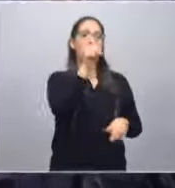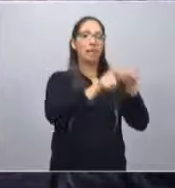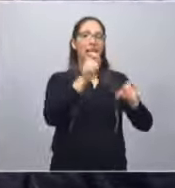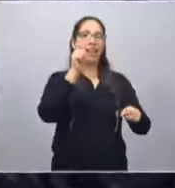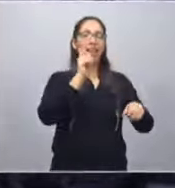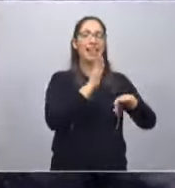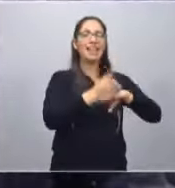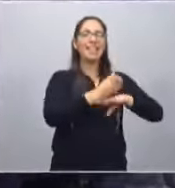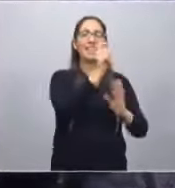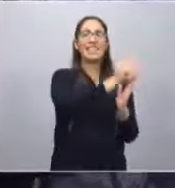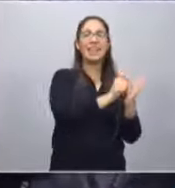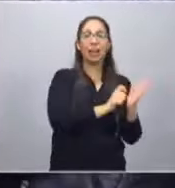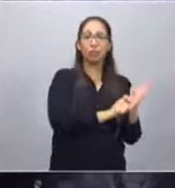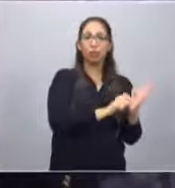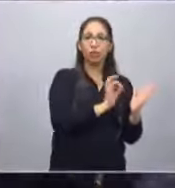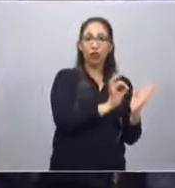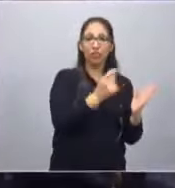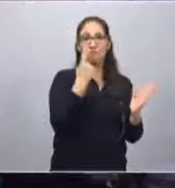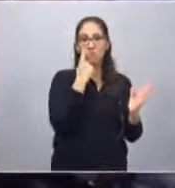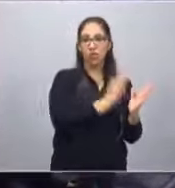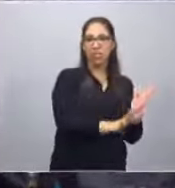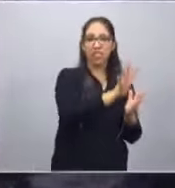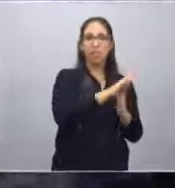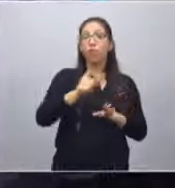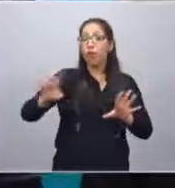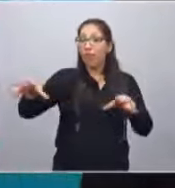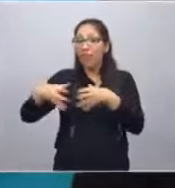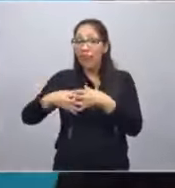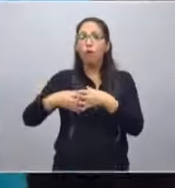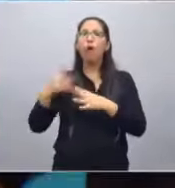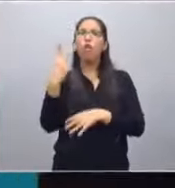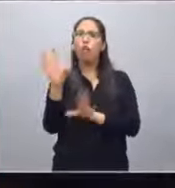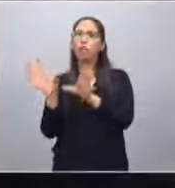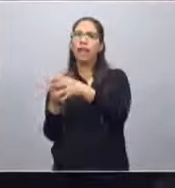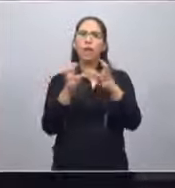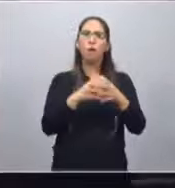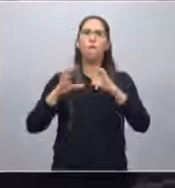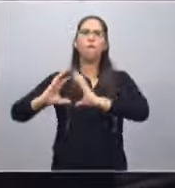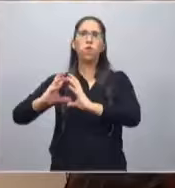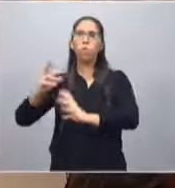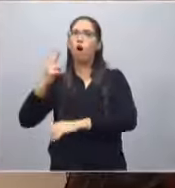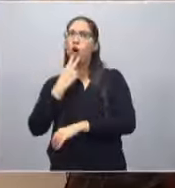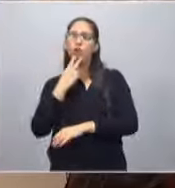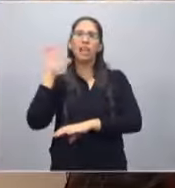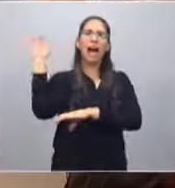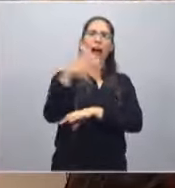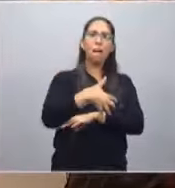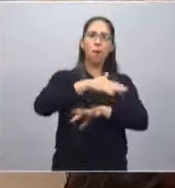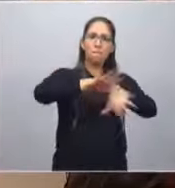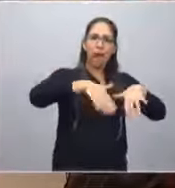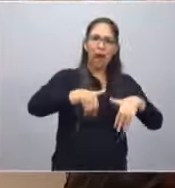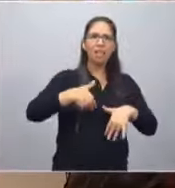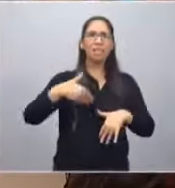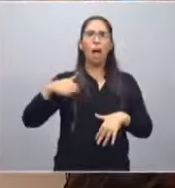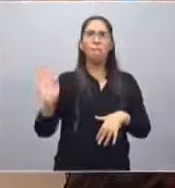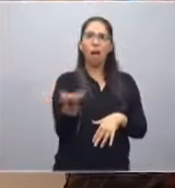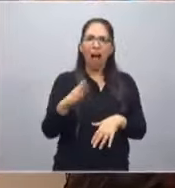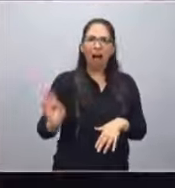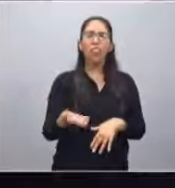en el municipio y llegaron a la final con dos equipos de fútbol 11 handbol playa padle